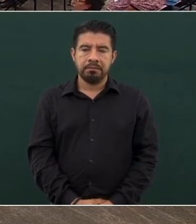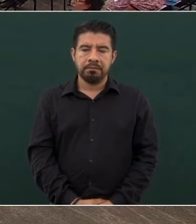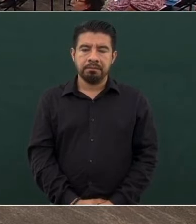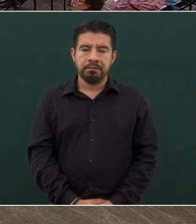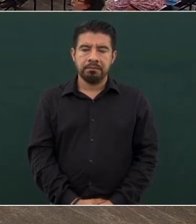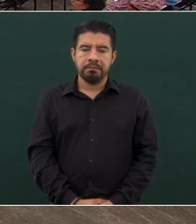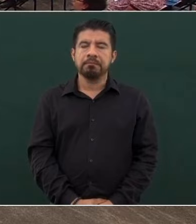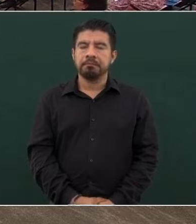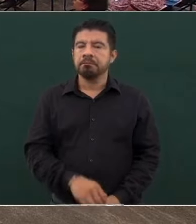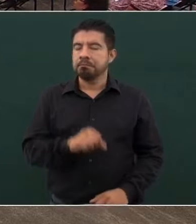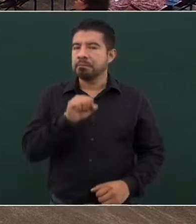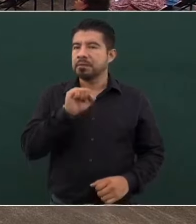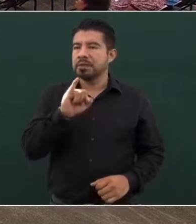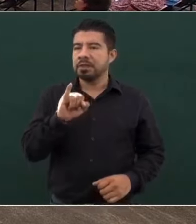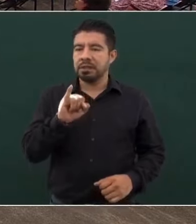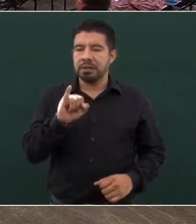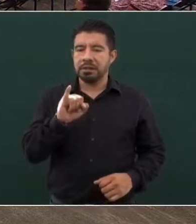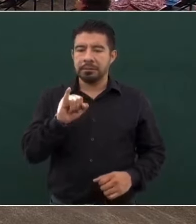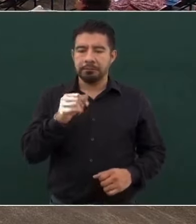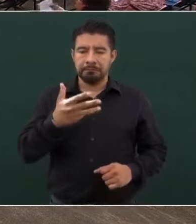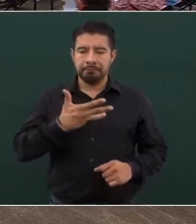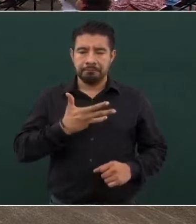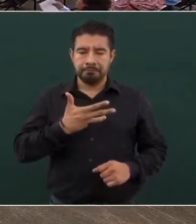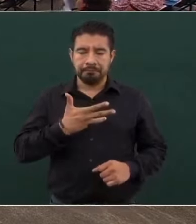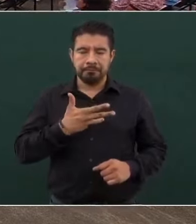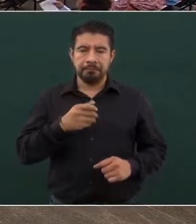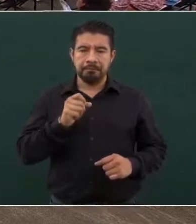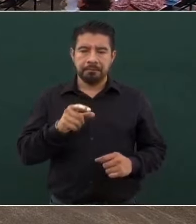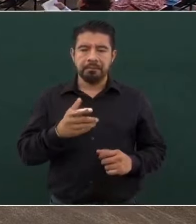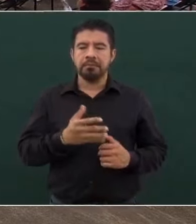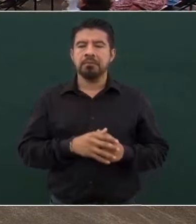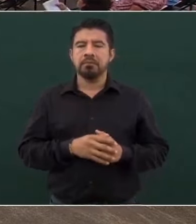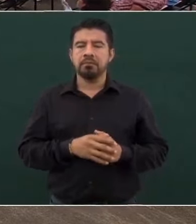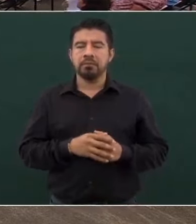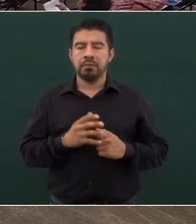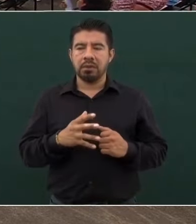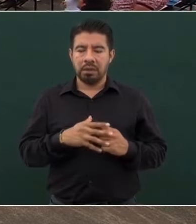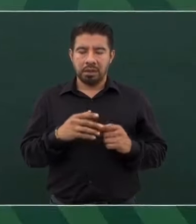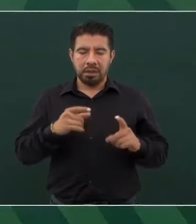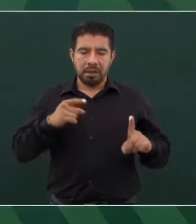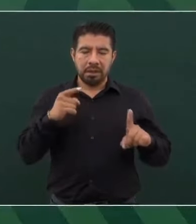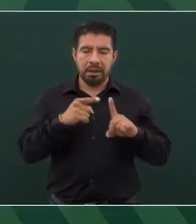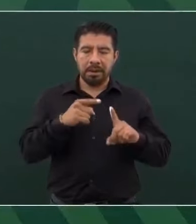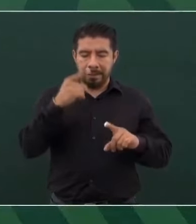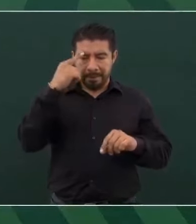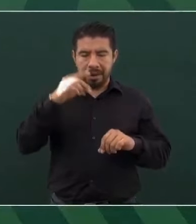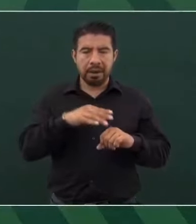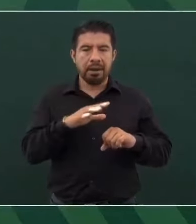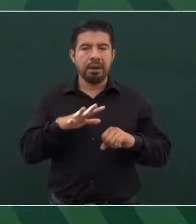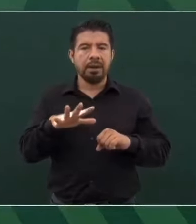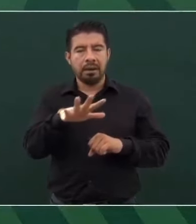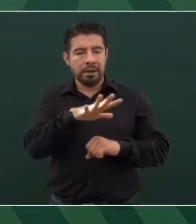Sí, son como lo que hemos destinado al fortalecimiento de esa región.